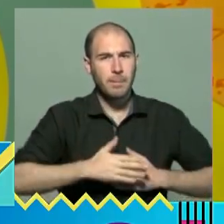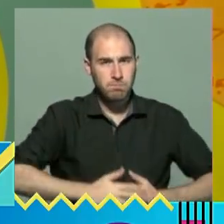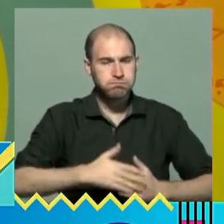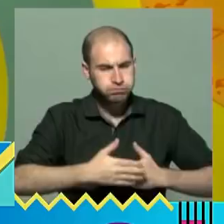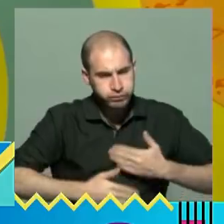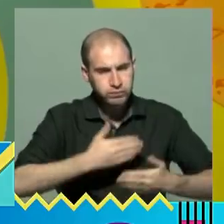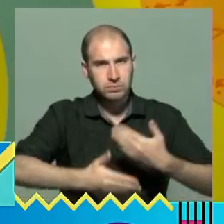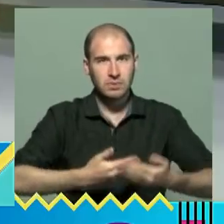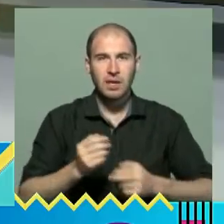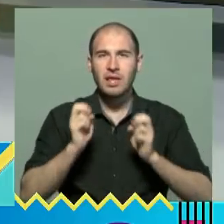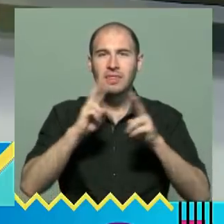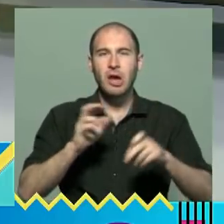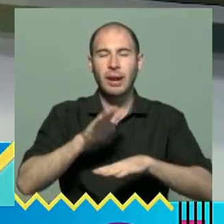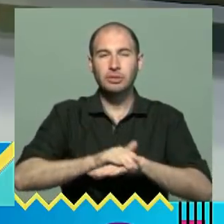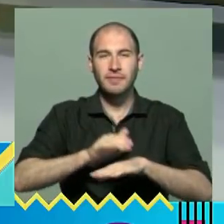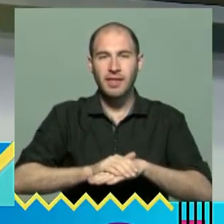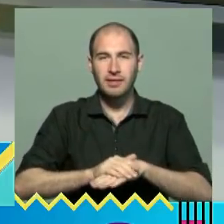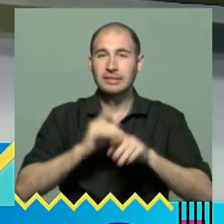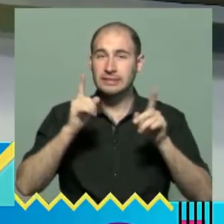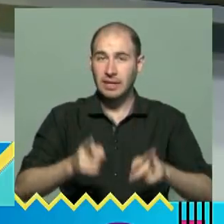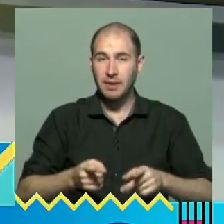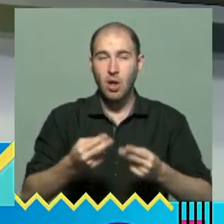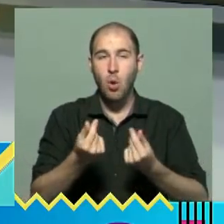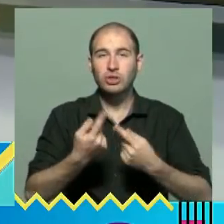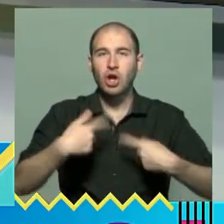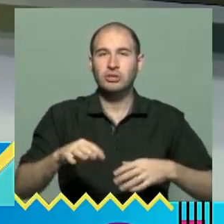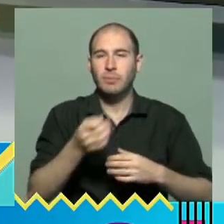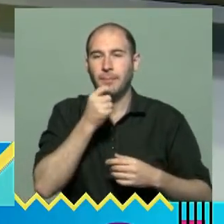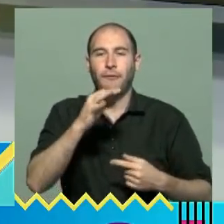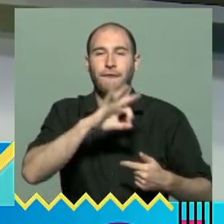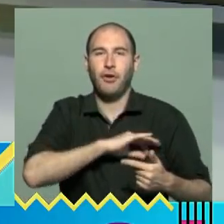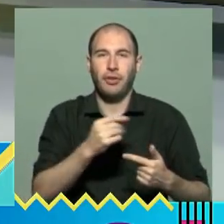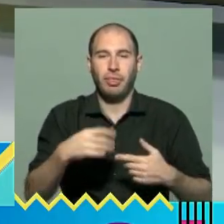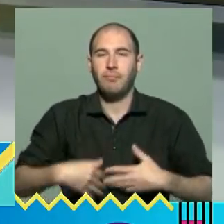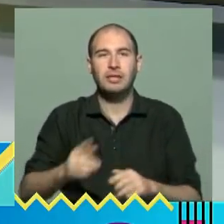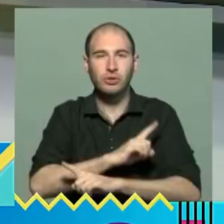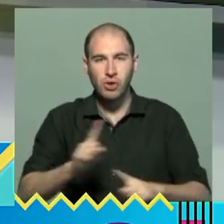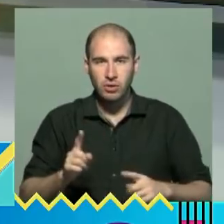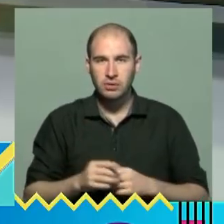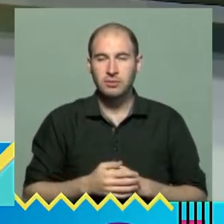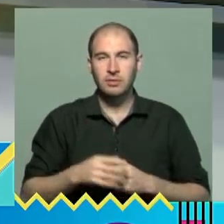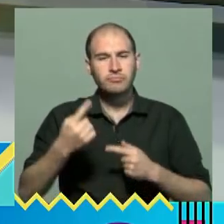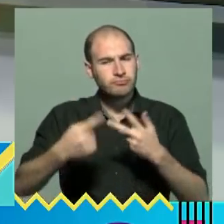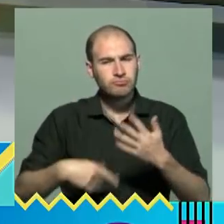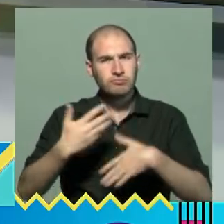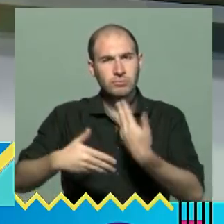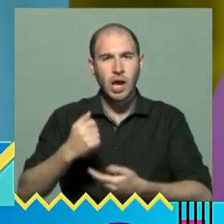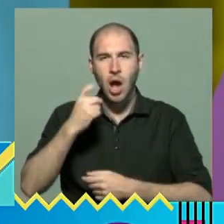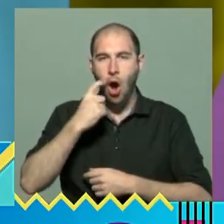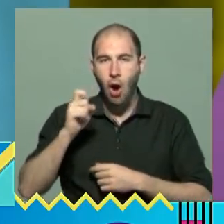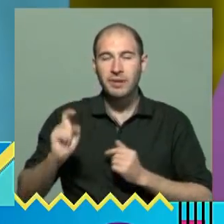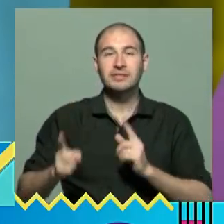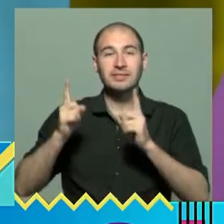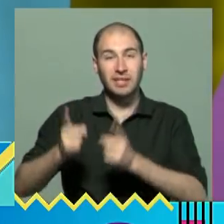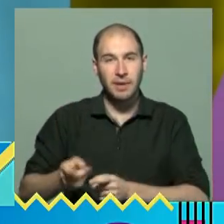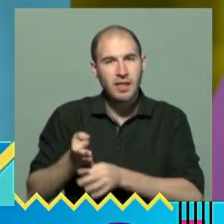camino. Bien, y en cuanto a la responsabilidad, también la utilización de métodos anticonceptivos, digo, en ese proceso, el hombre también